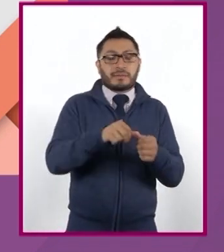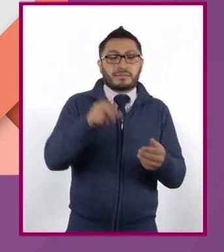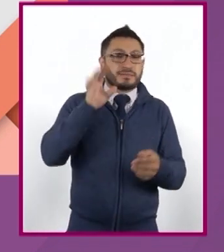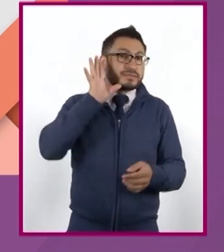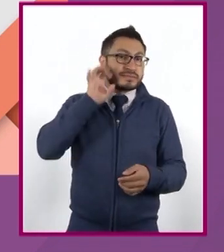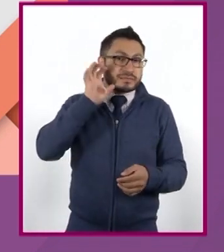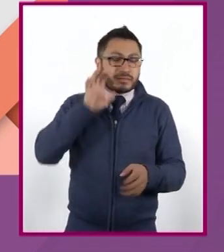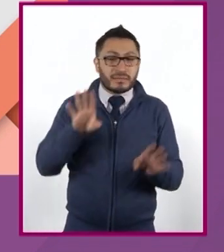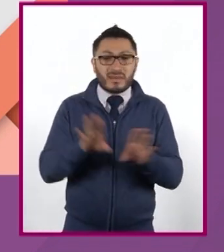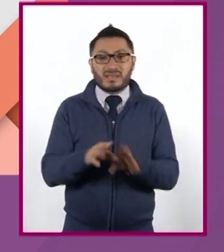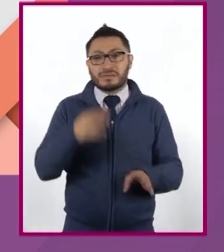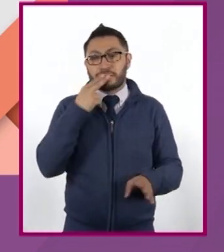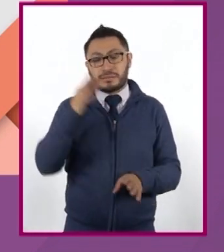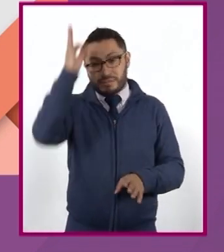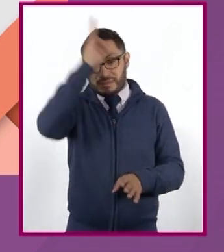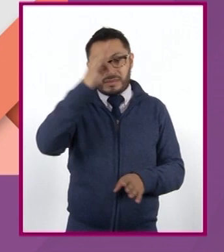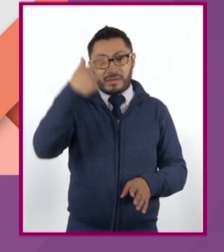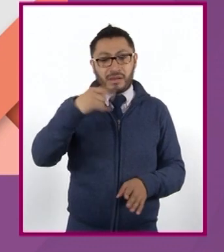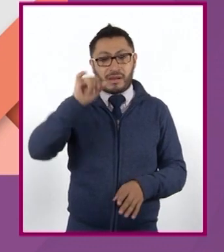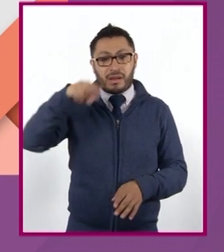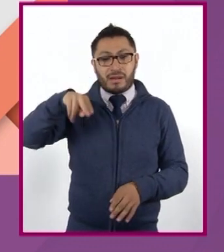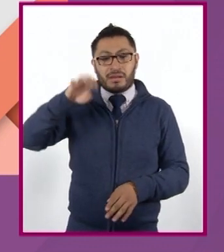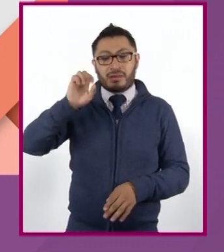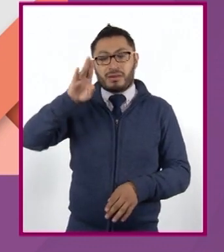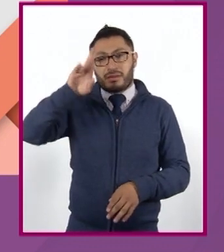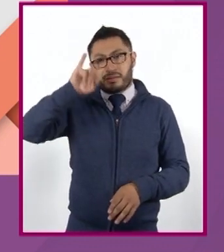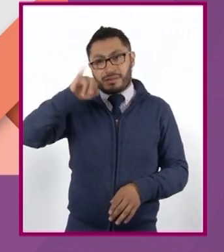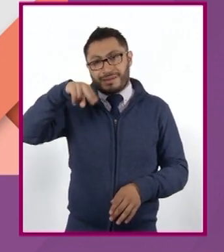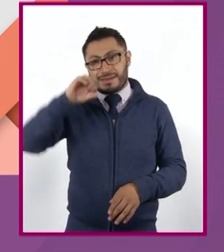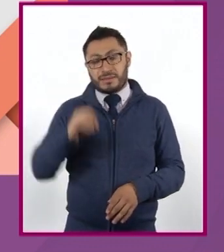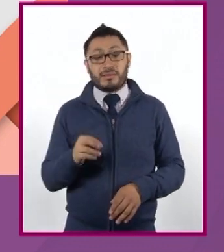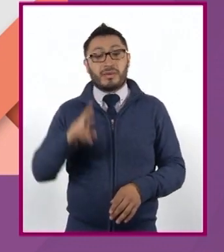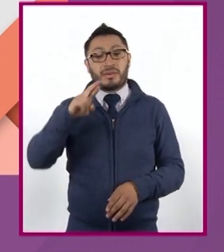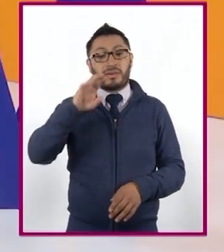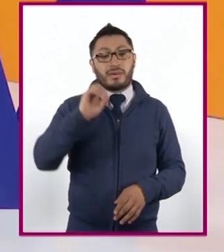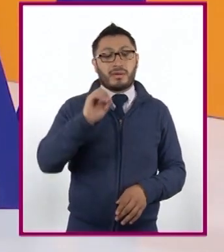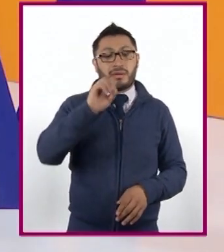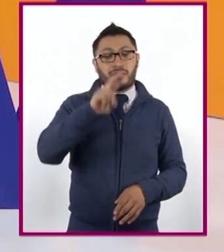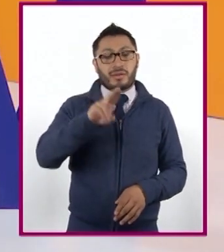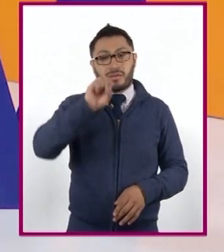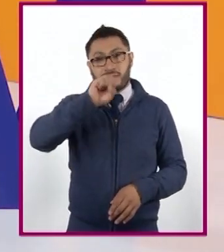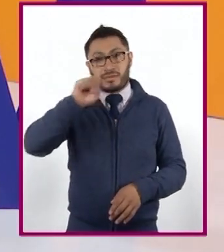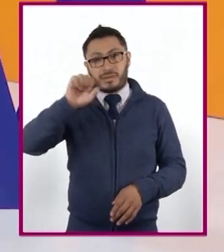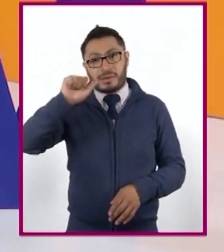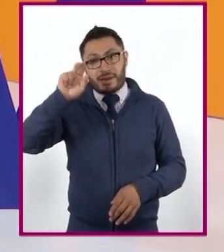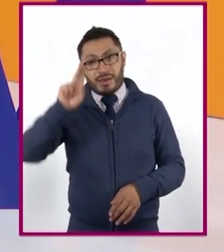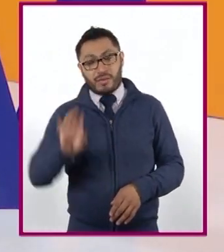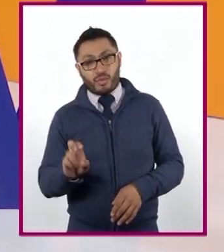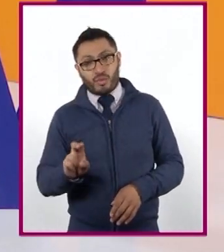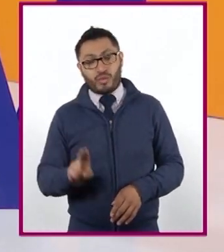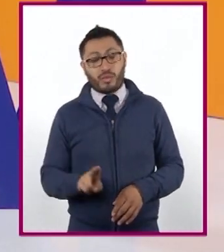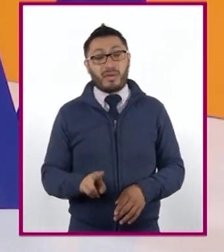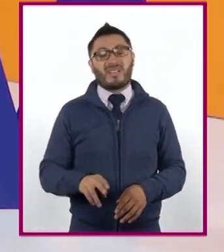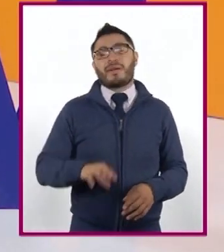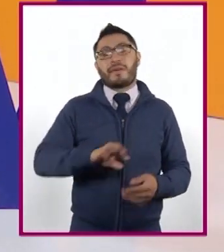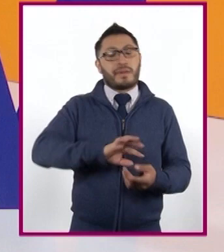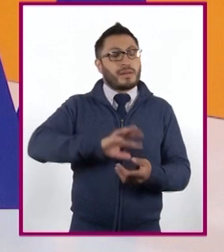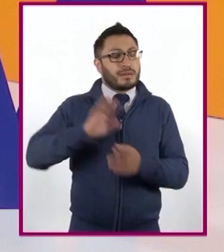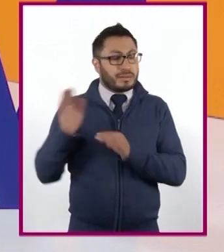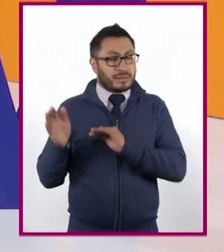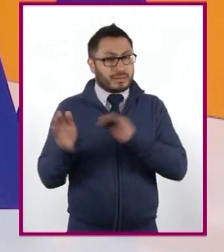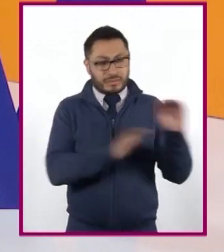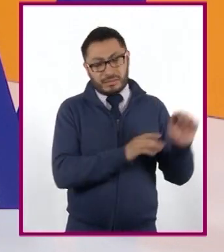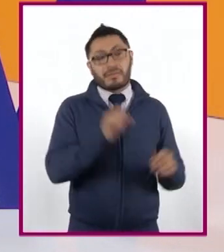y escritor ginebrino del siglo XVIII, Rousseau. En contraparte, existen